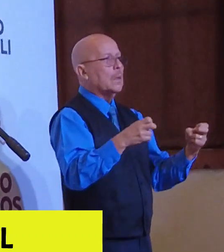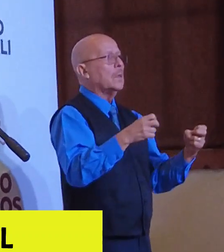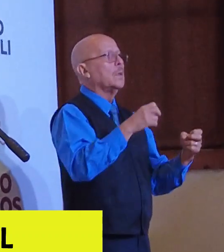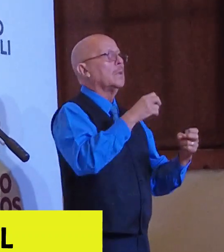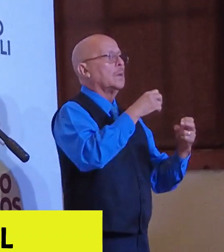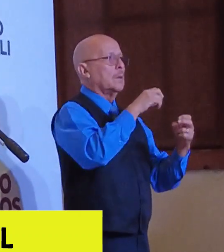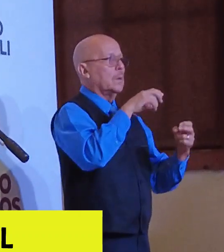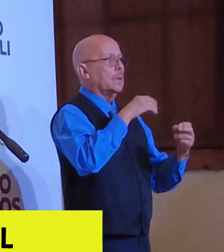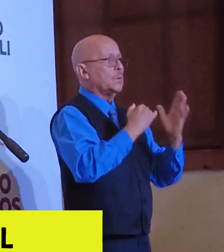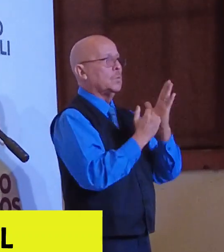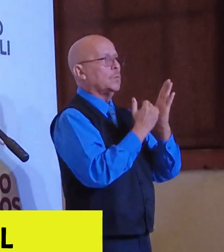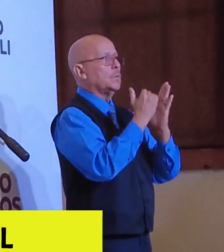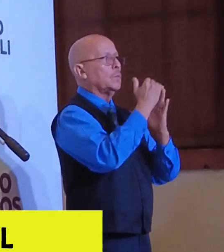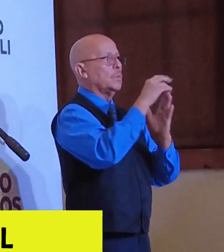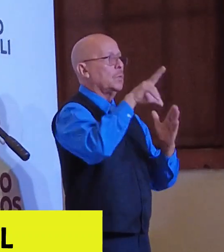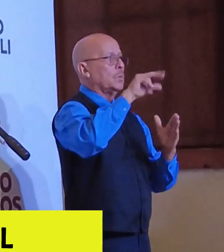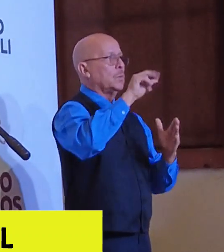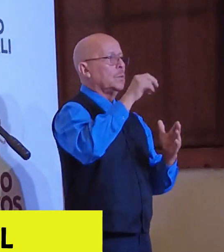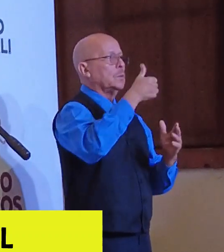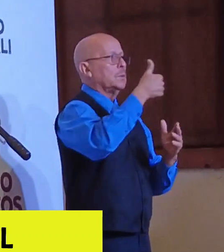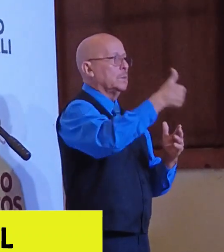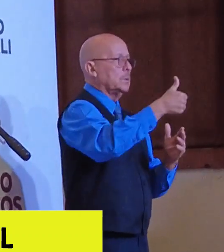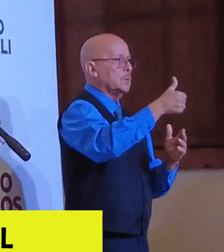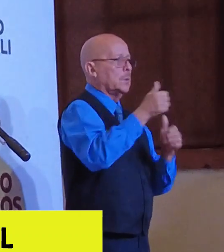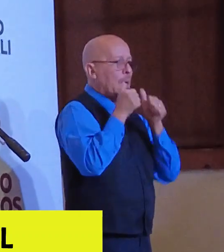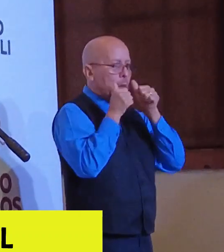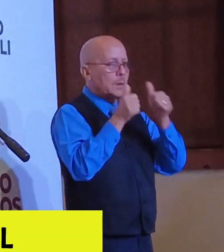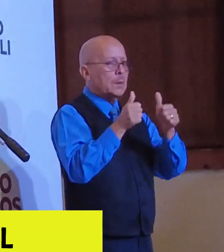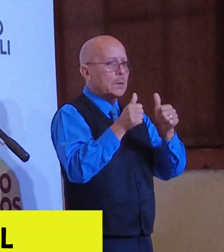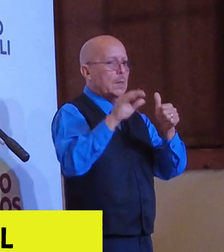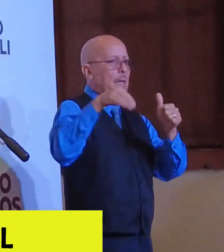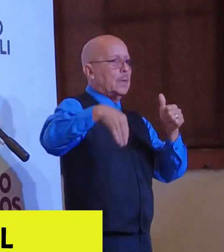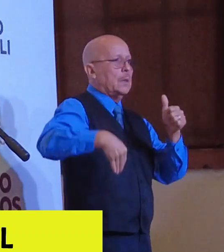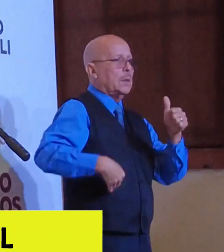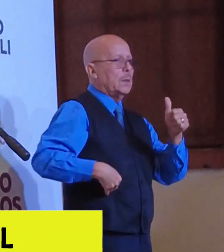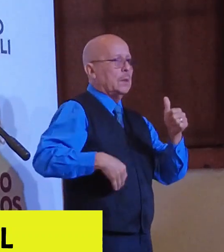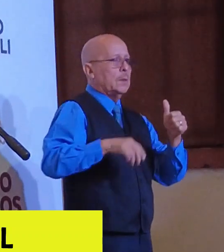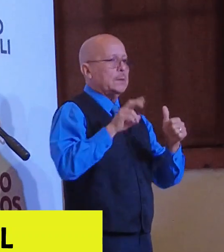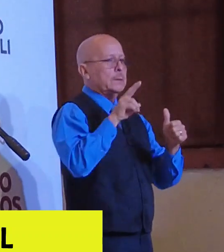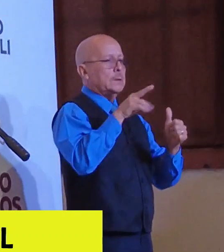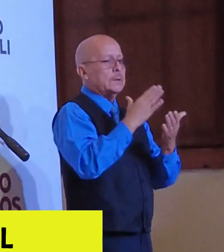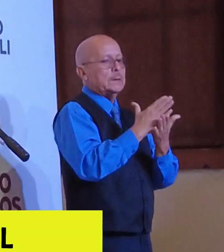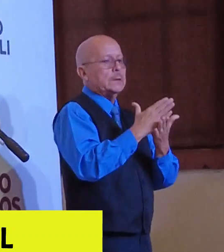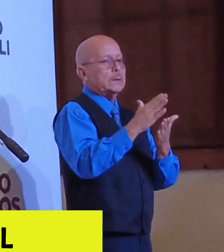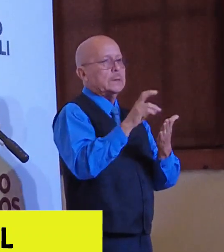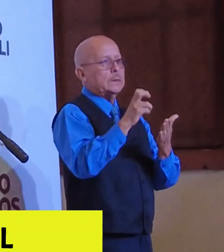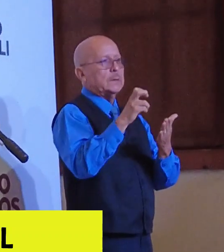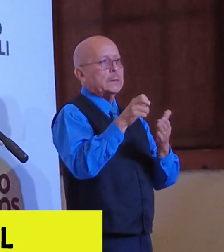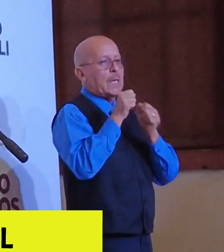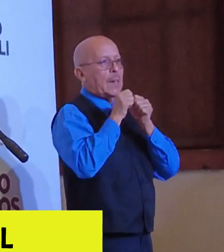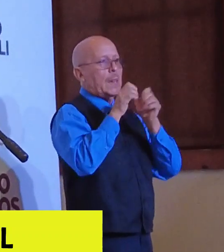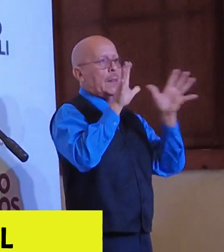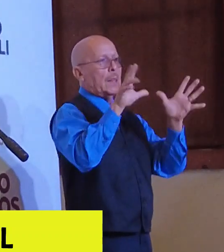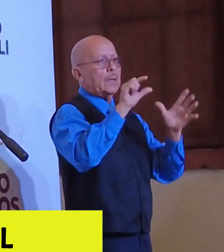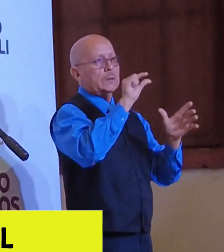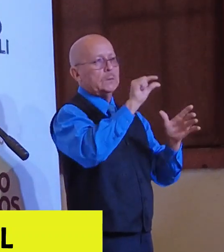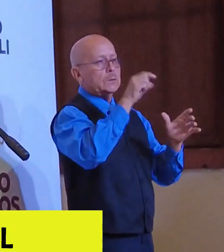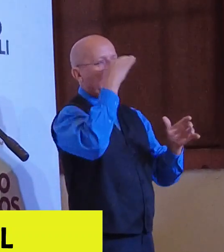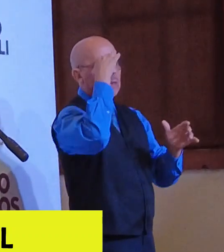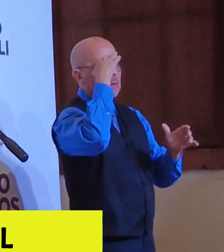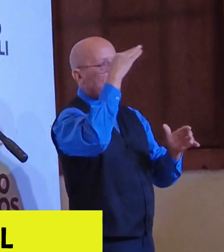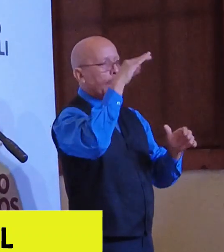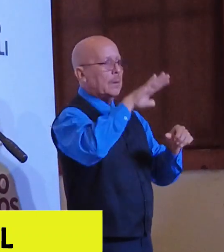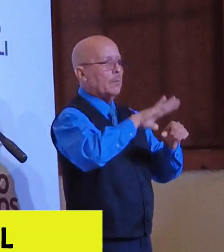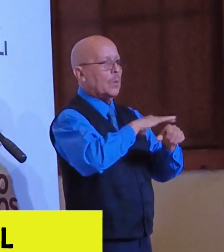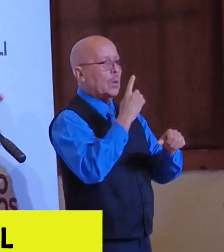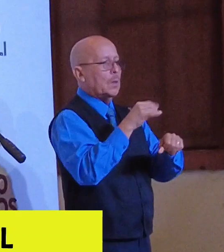superior al 86 que atendió el incidente o al perito. ¿Sí? Y yo creo que esa parte va a ser clarificada en su momento, tanto por la